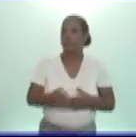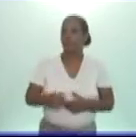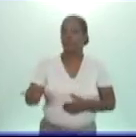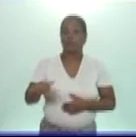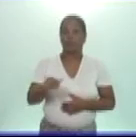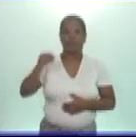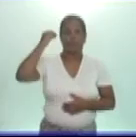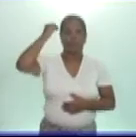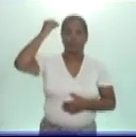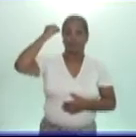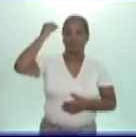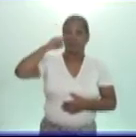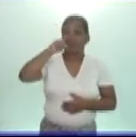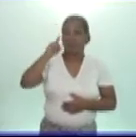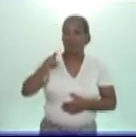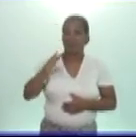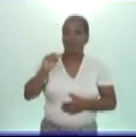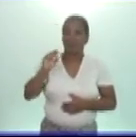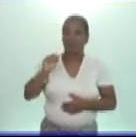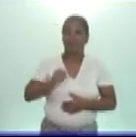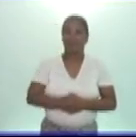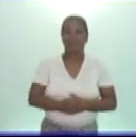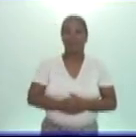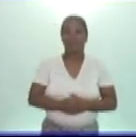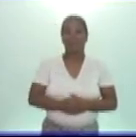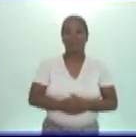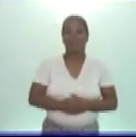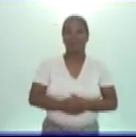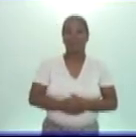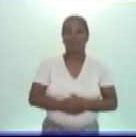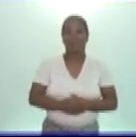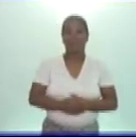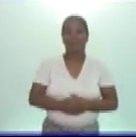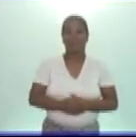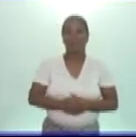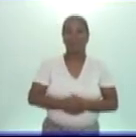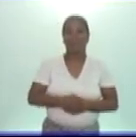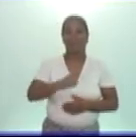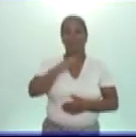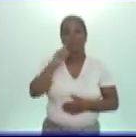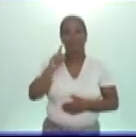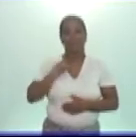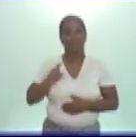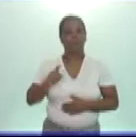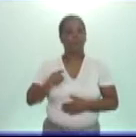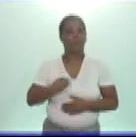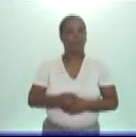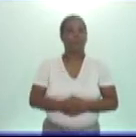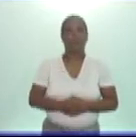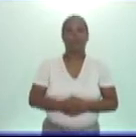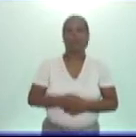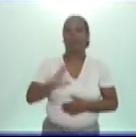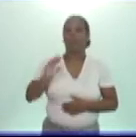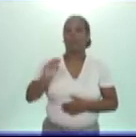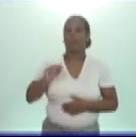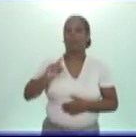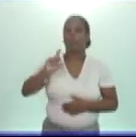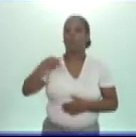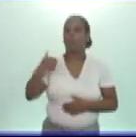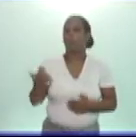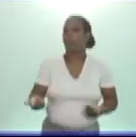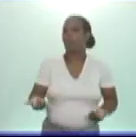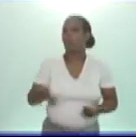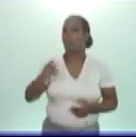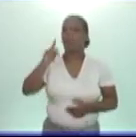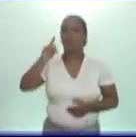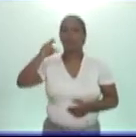ver, la pregunta me dice, la pregunta que me formula me dice cuántos kilogramos pesa o